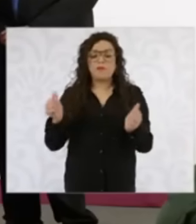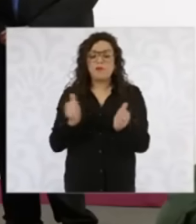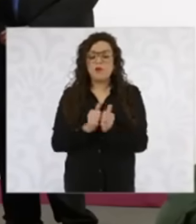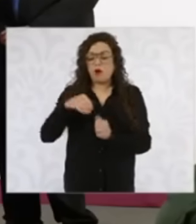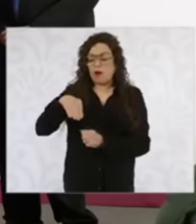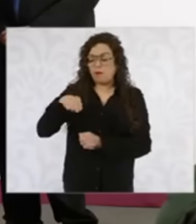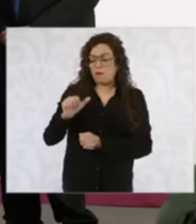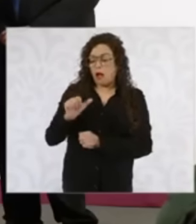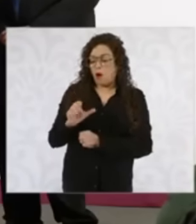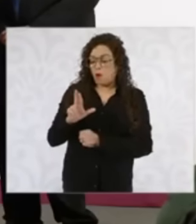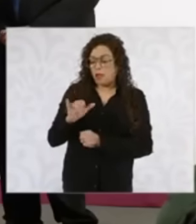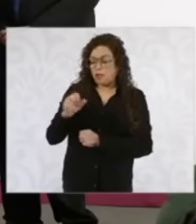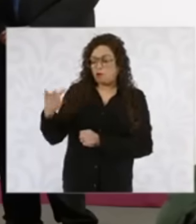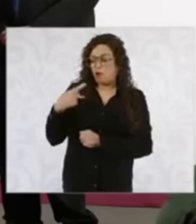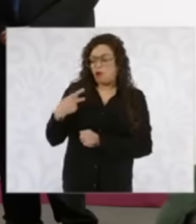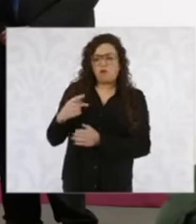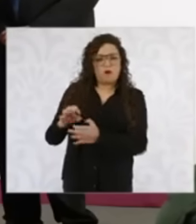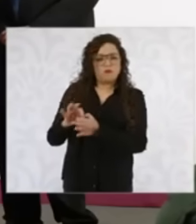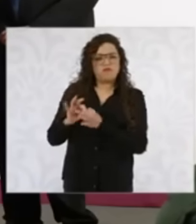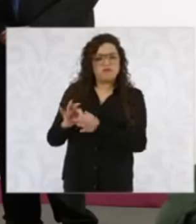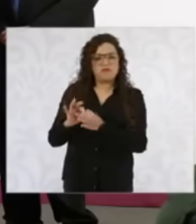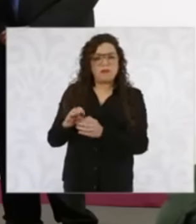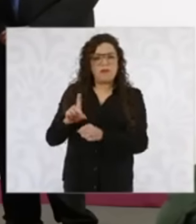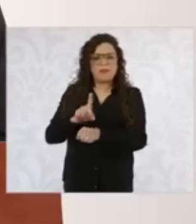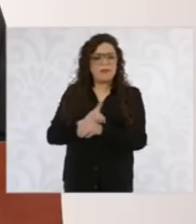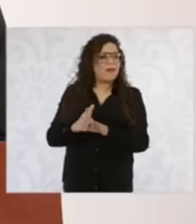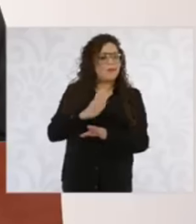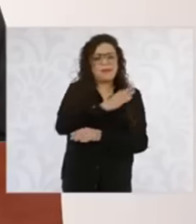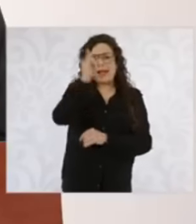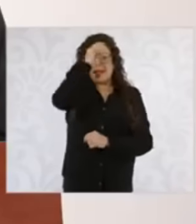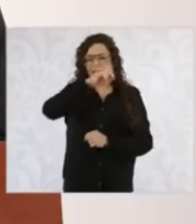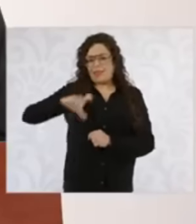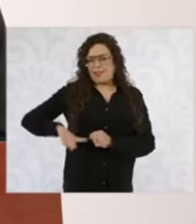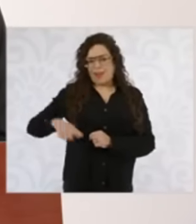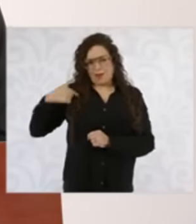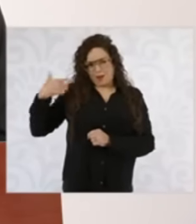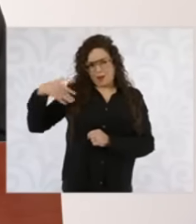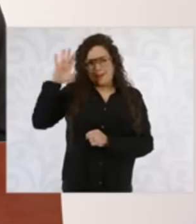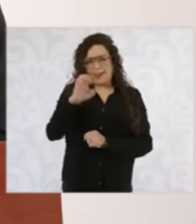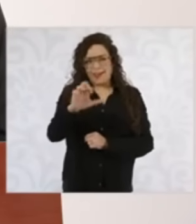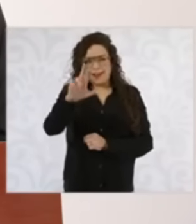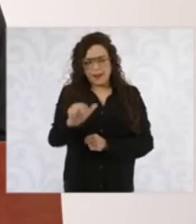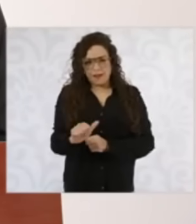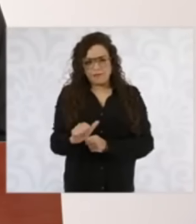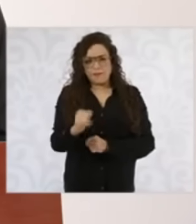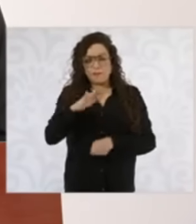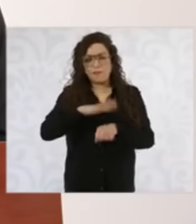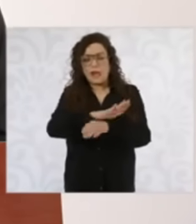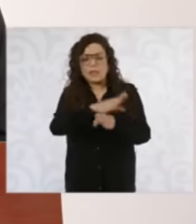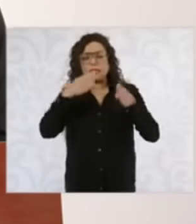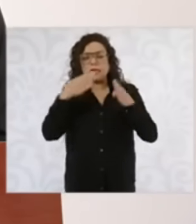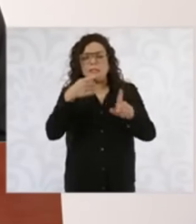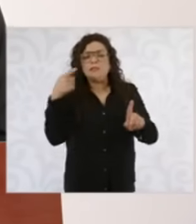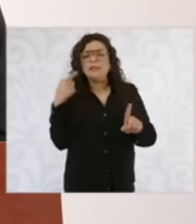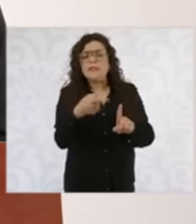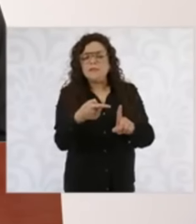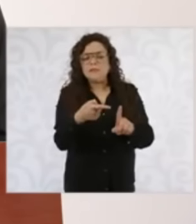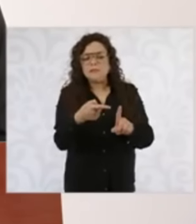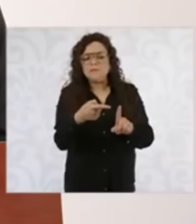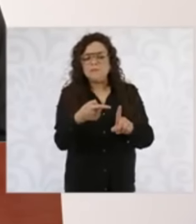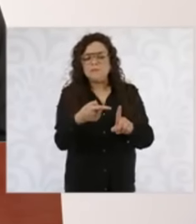de educación, hizo un comunicado la Secretaría de Hacienda, un tema